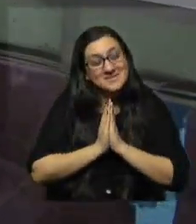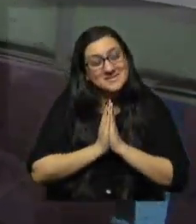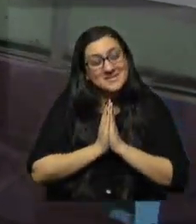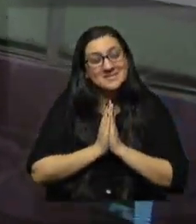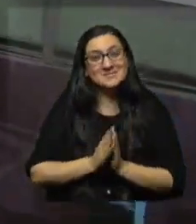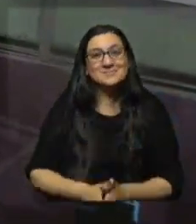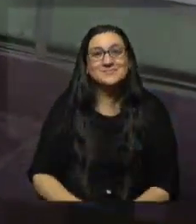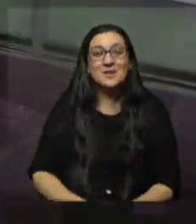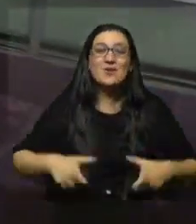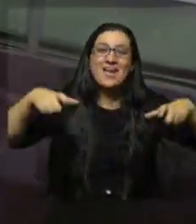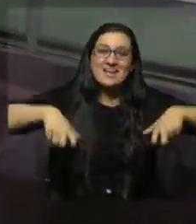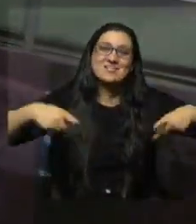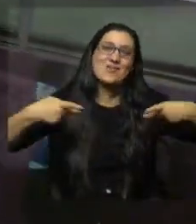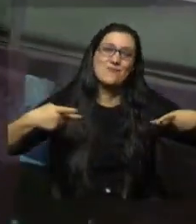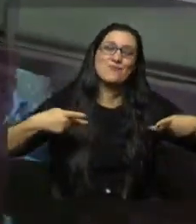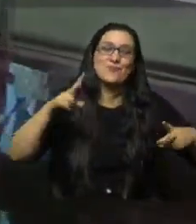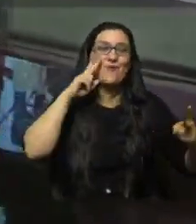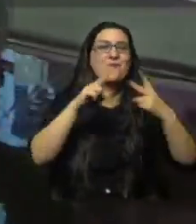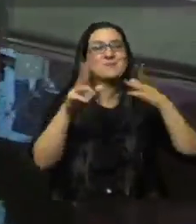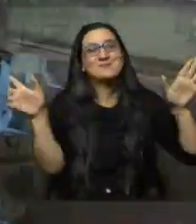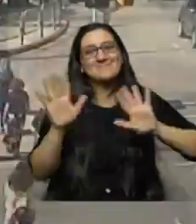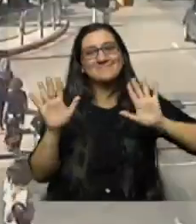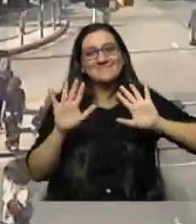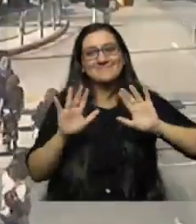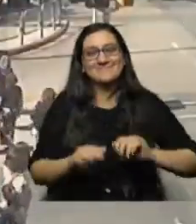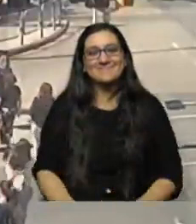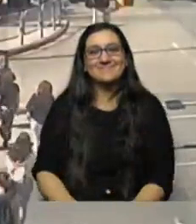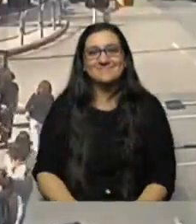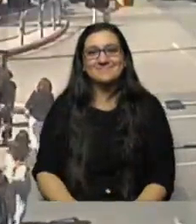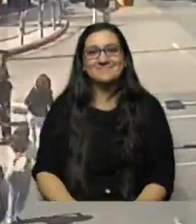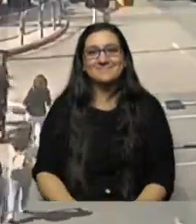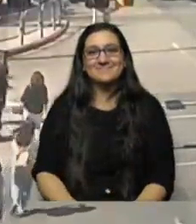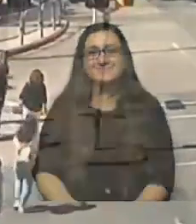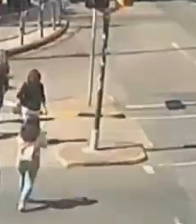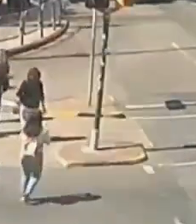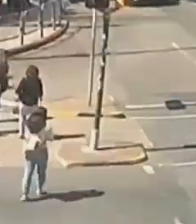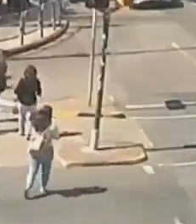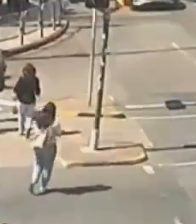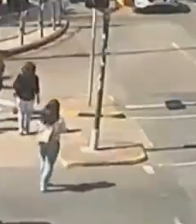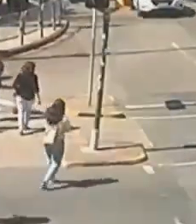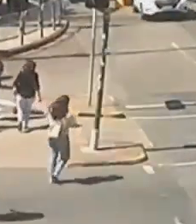de todas, una cancha de fútbol. Nos vemos, chao. Hasta mañana. De sueños